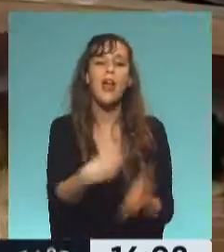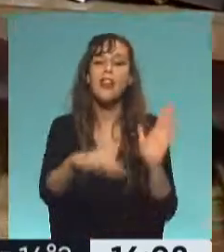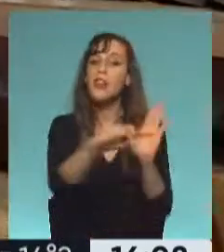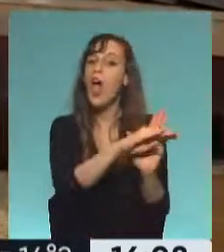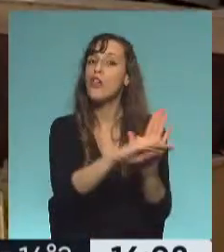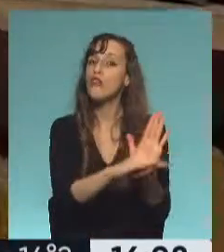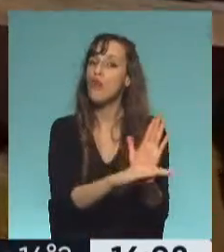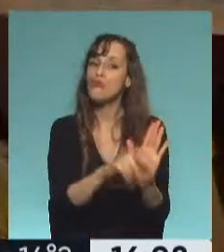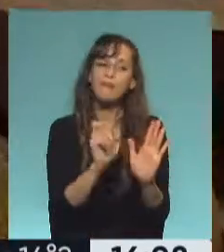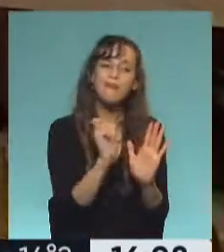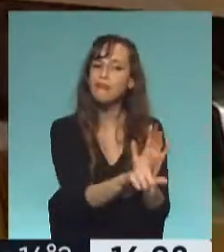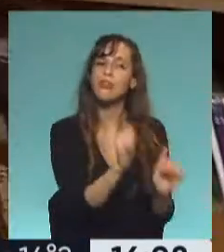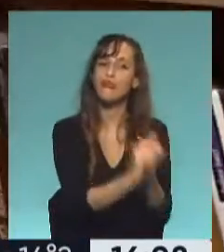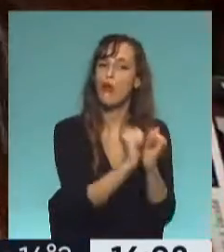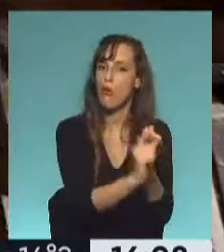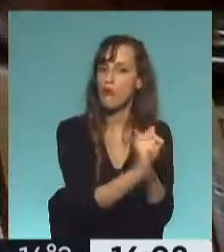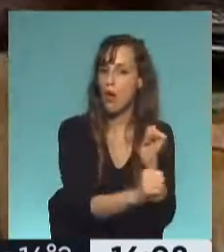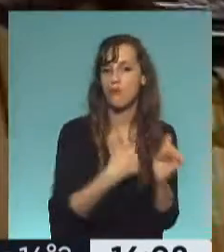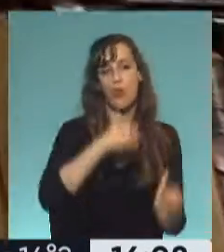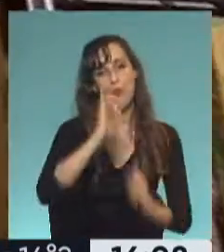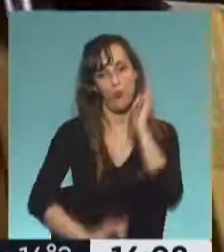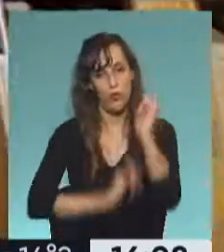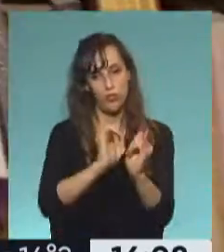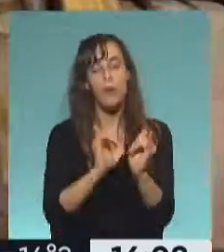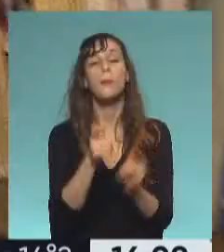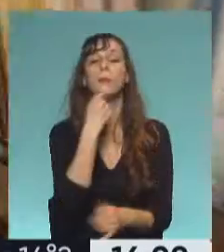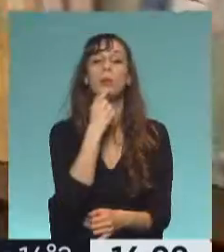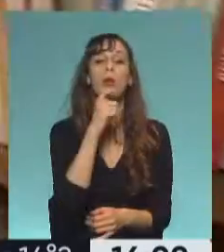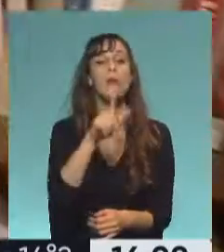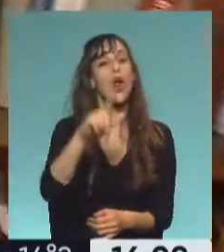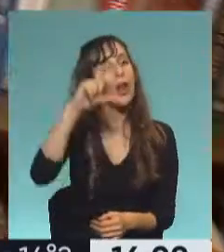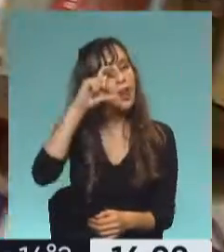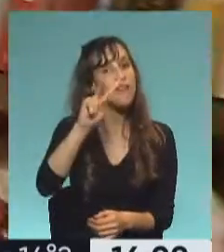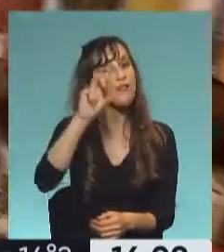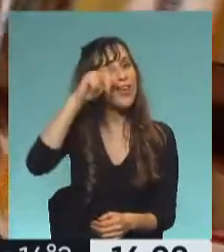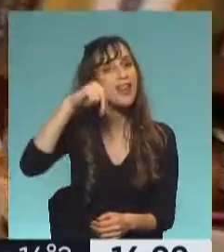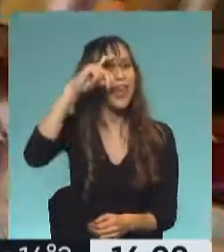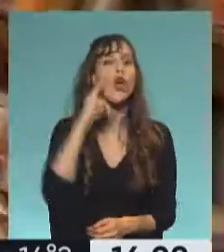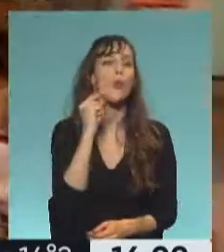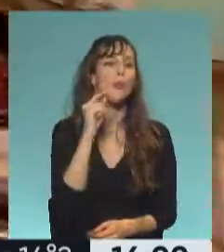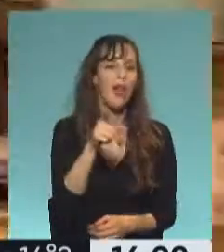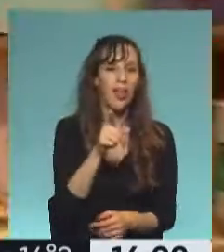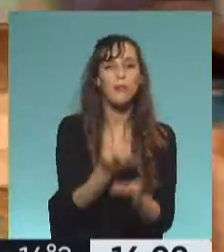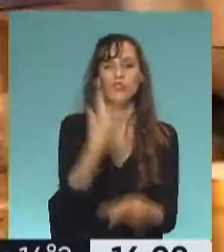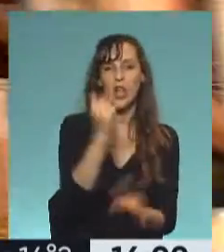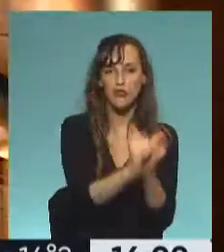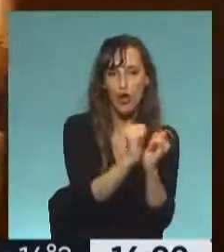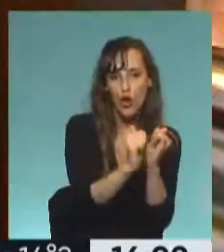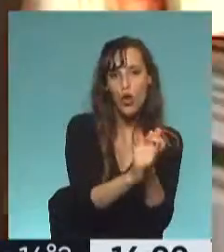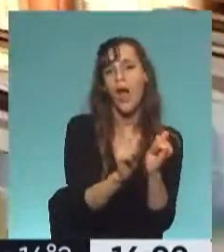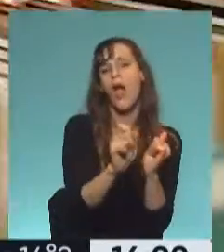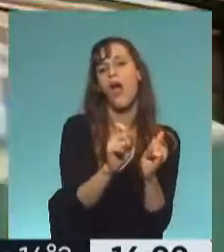históricos. Ahí los historiadores como Ricardo Levene, Arrieta, Bonocore,